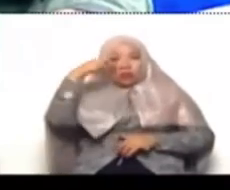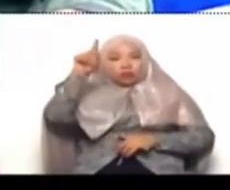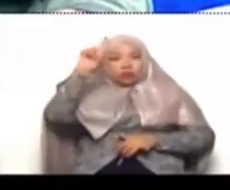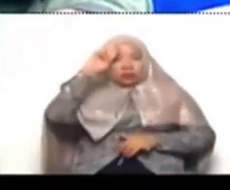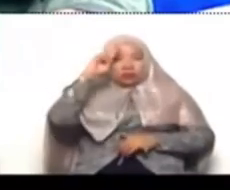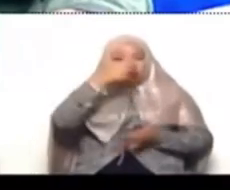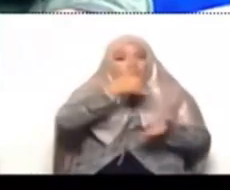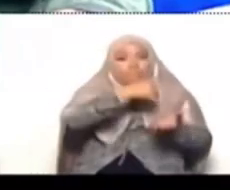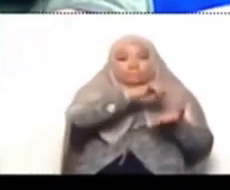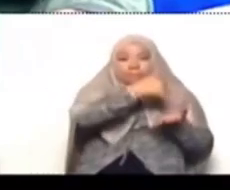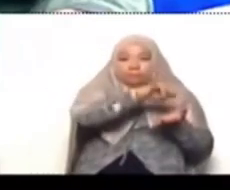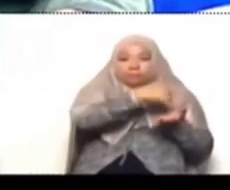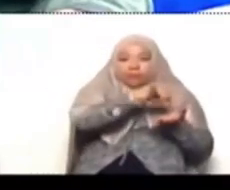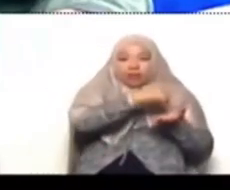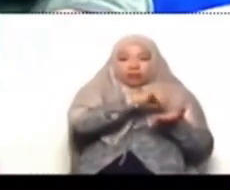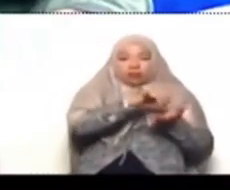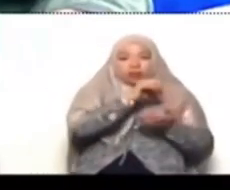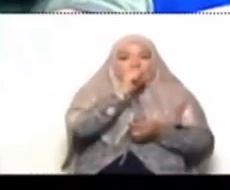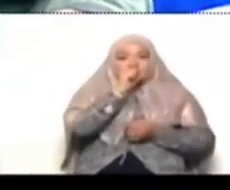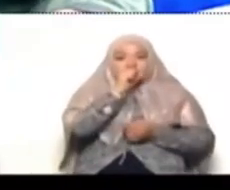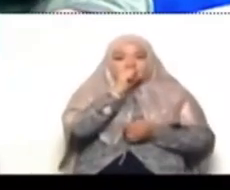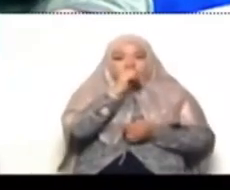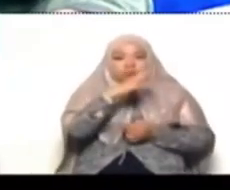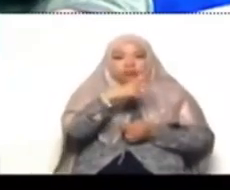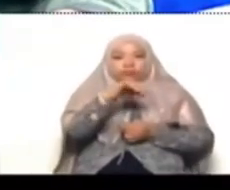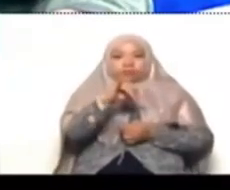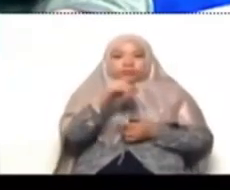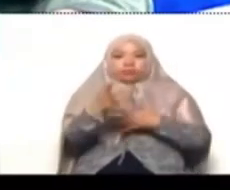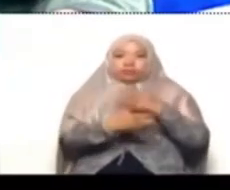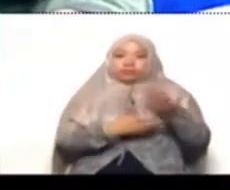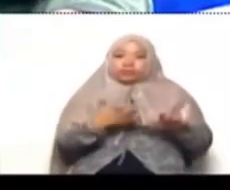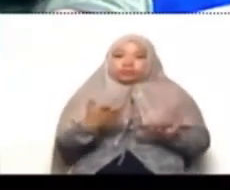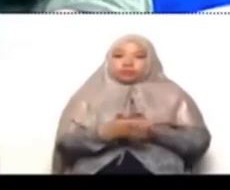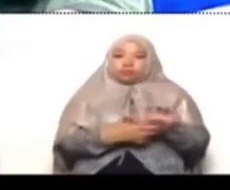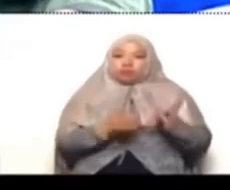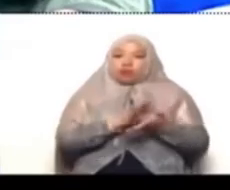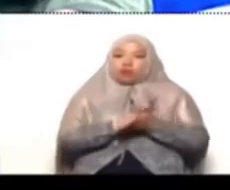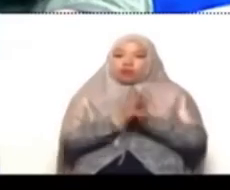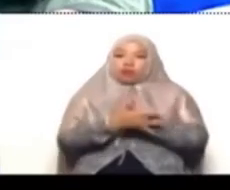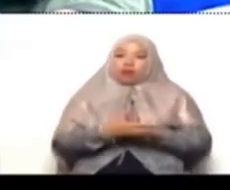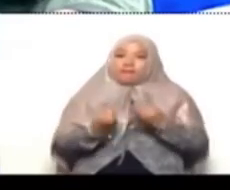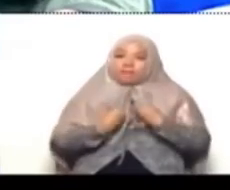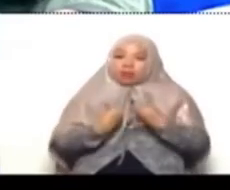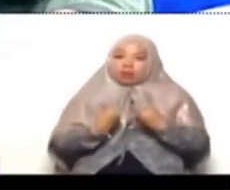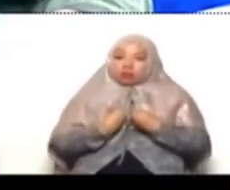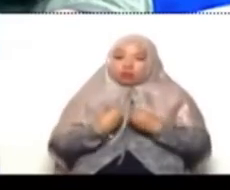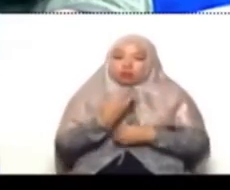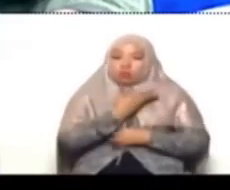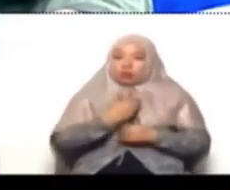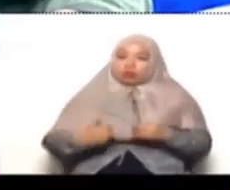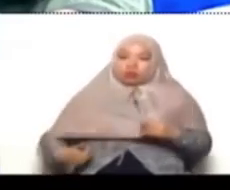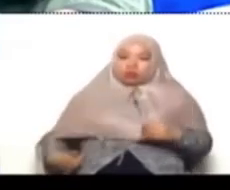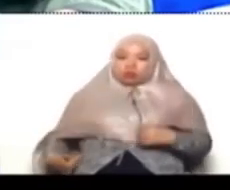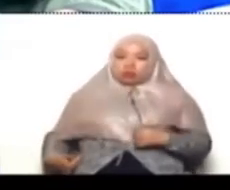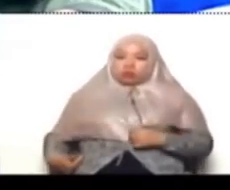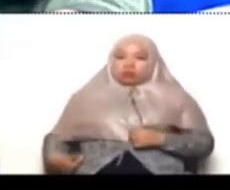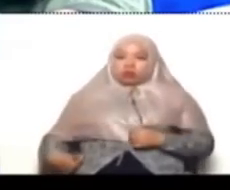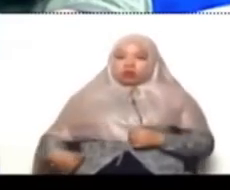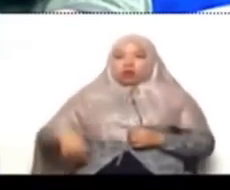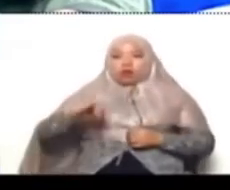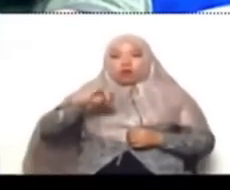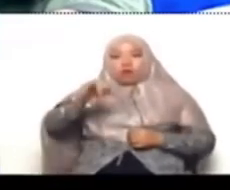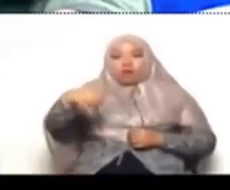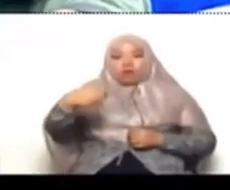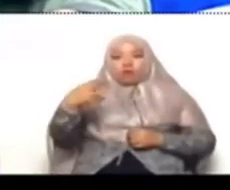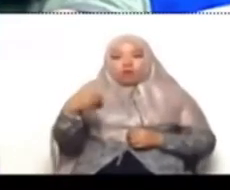Miami y la CIA fueron los que conspiraron para acabar con la vida de ese hombre llamado John